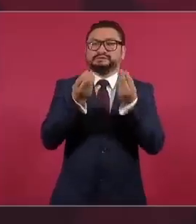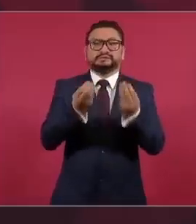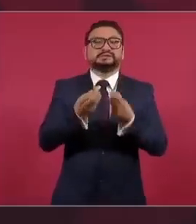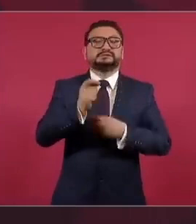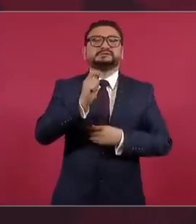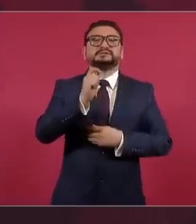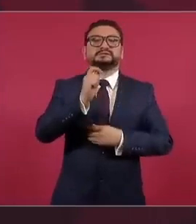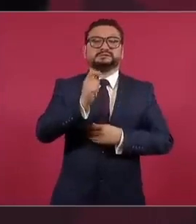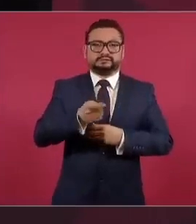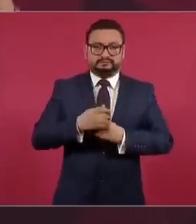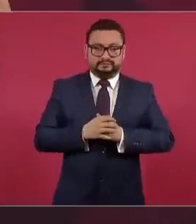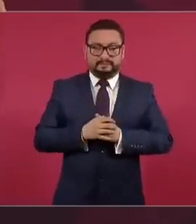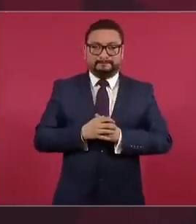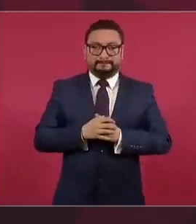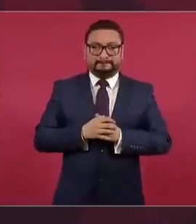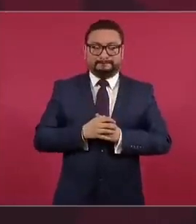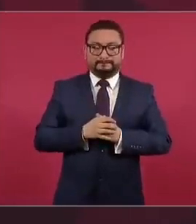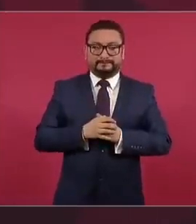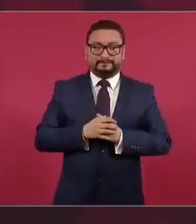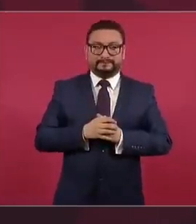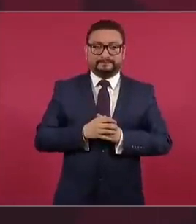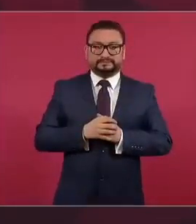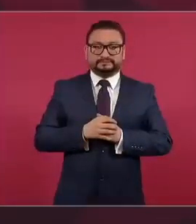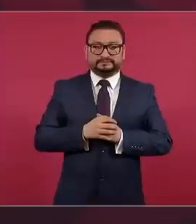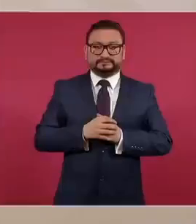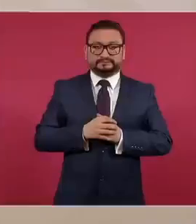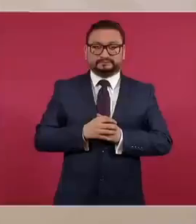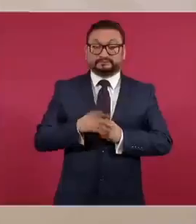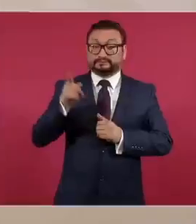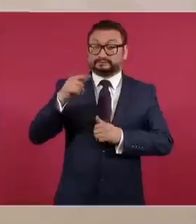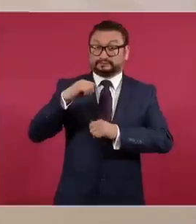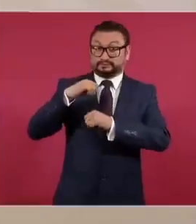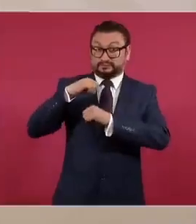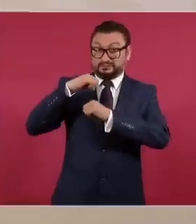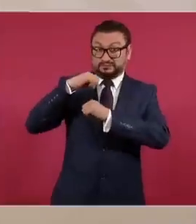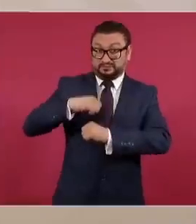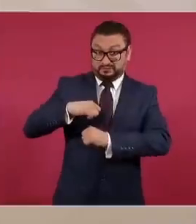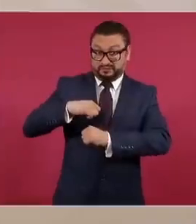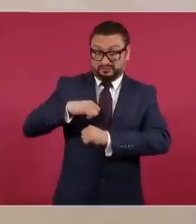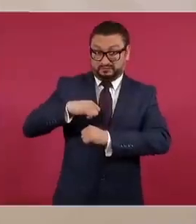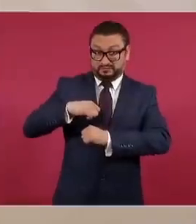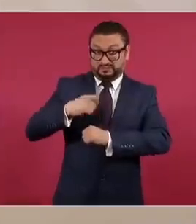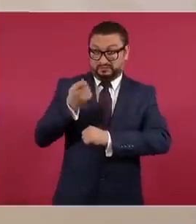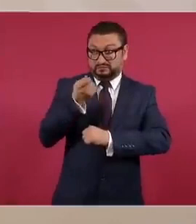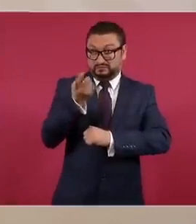es de que no se mantengan los poderes